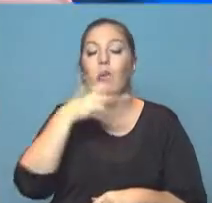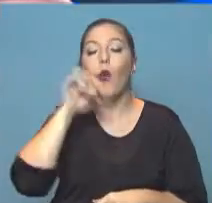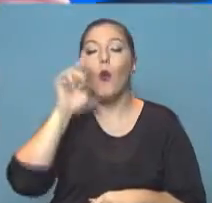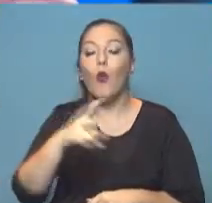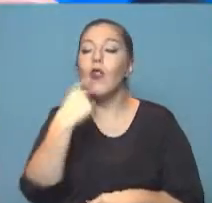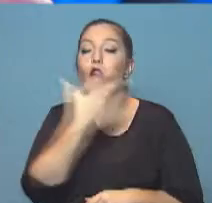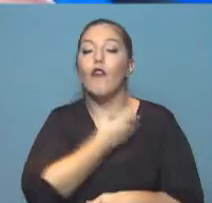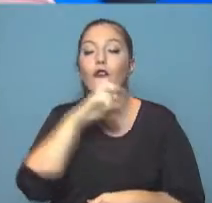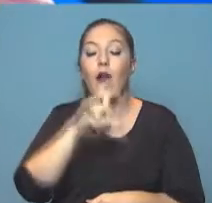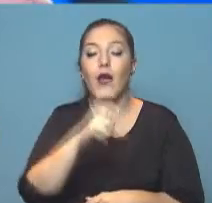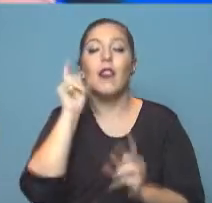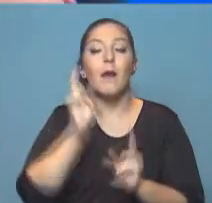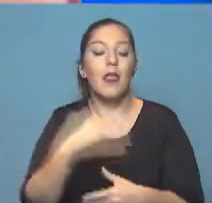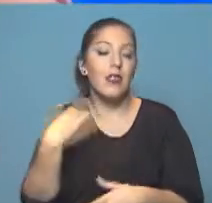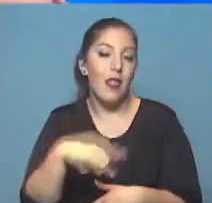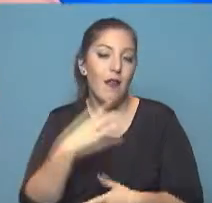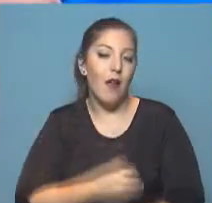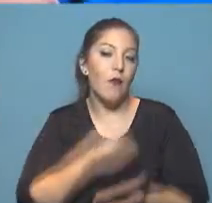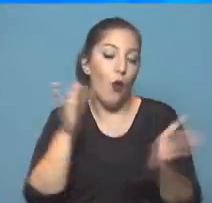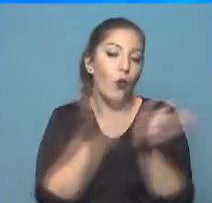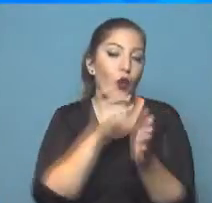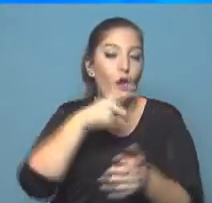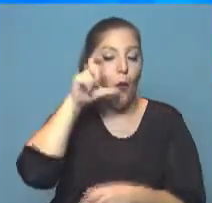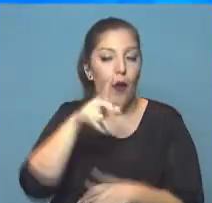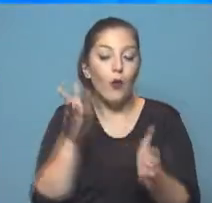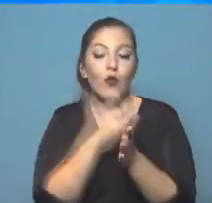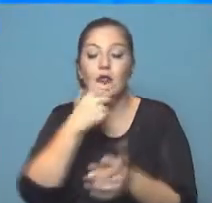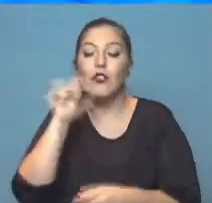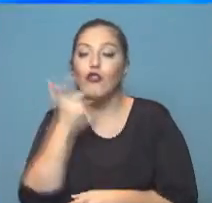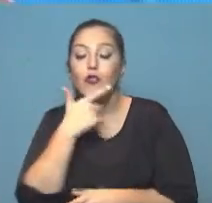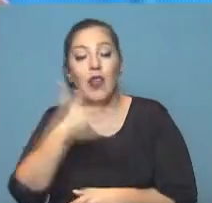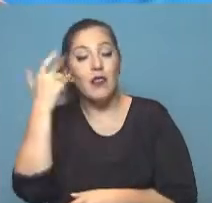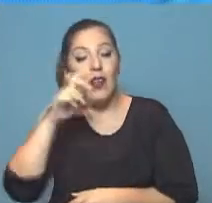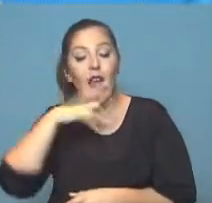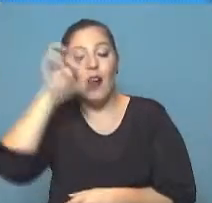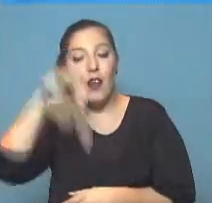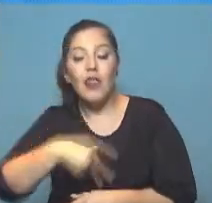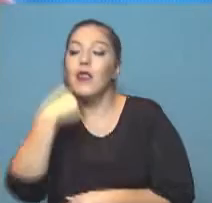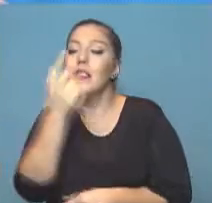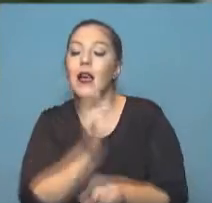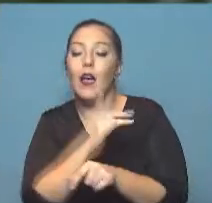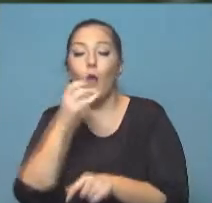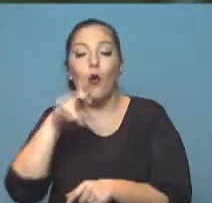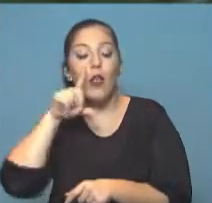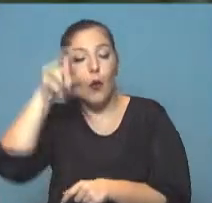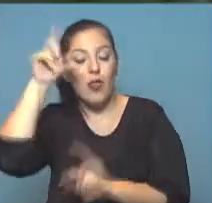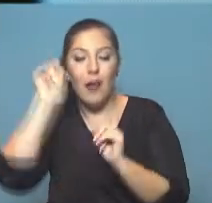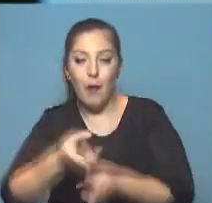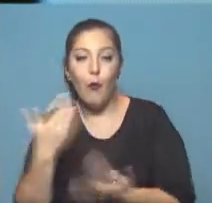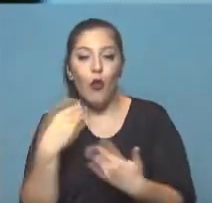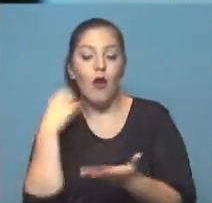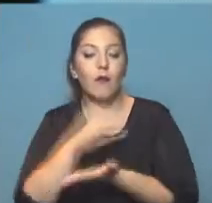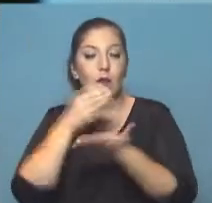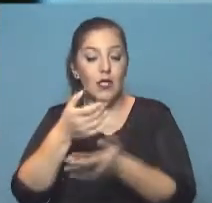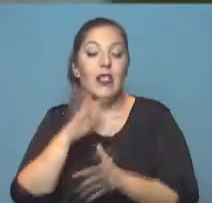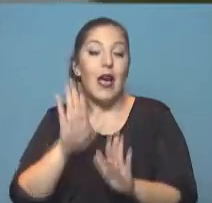hubiera merecido estar entre los, junto con el Nobel, junto con Santos. Ayer Joan Carlin decía que hasta Uribe podía haber estado y de esa manera,